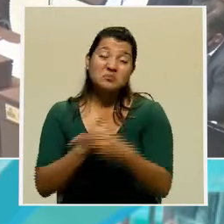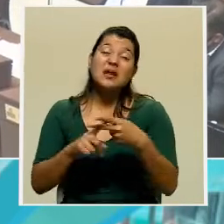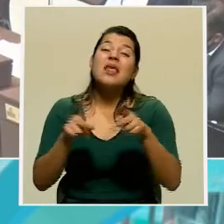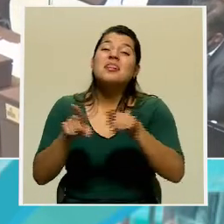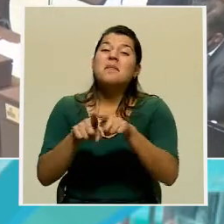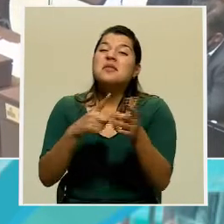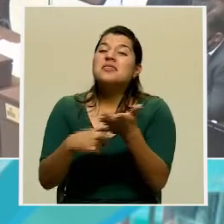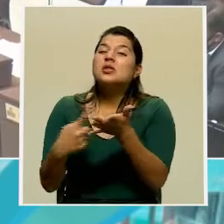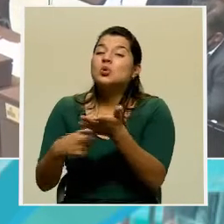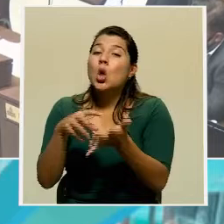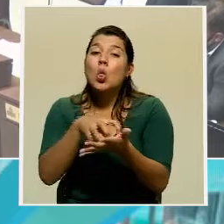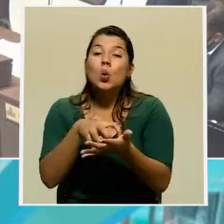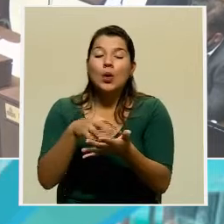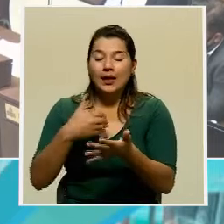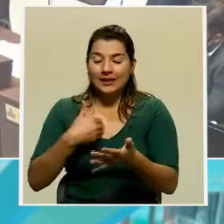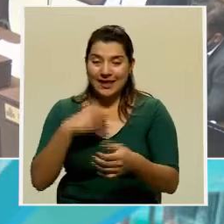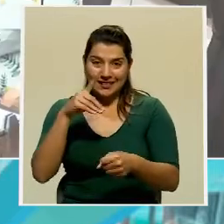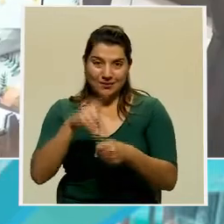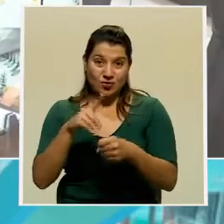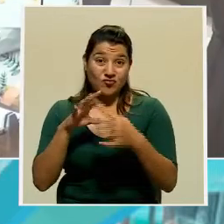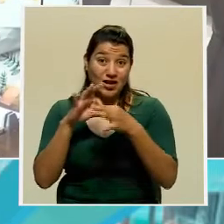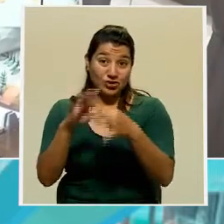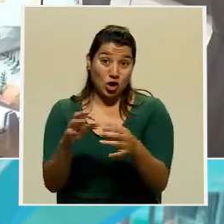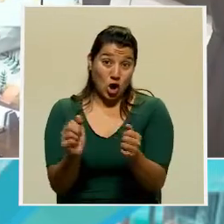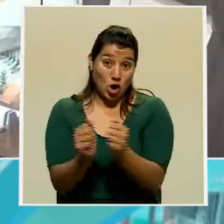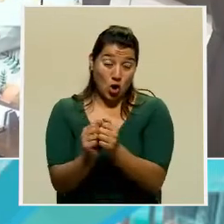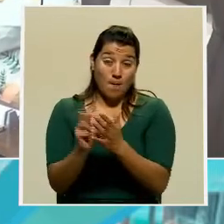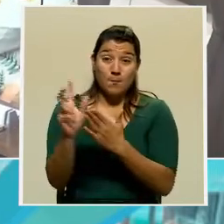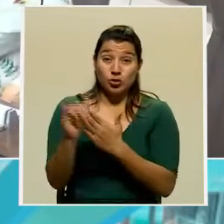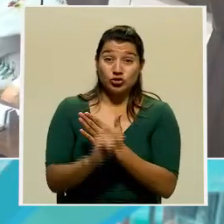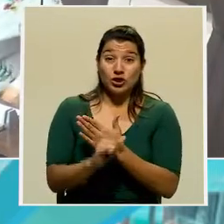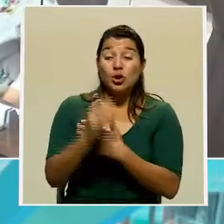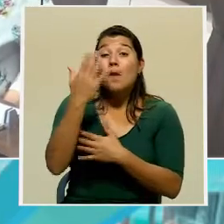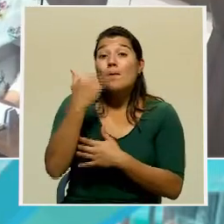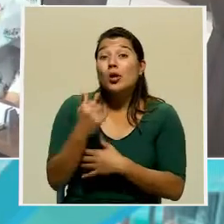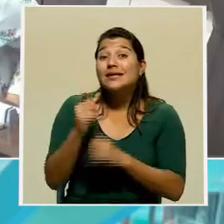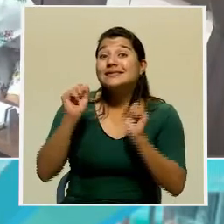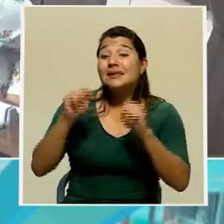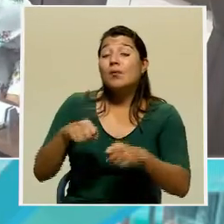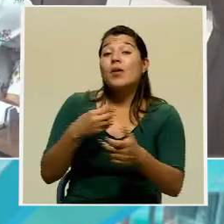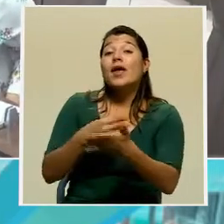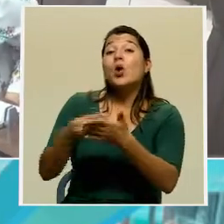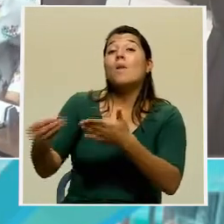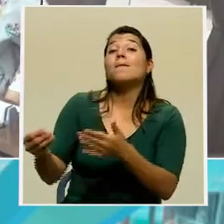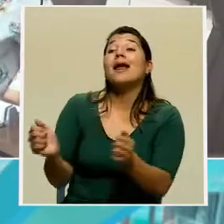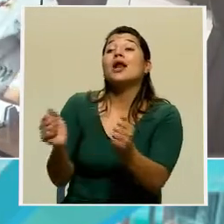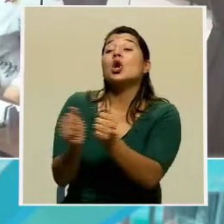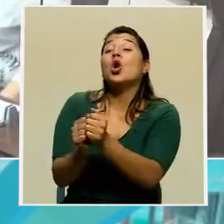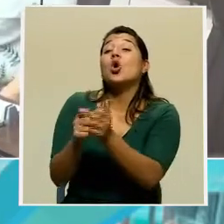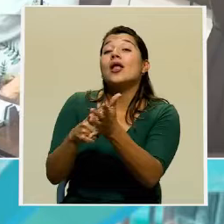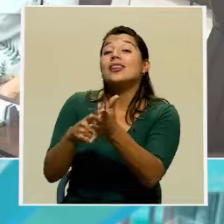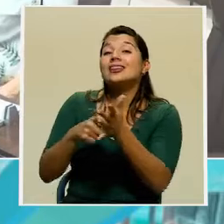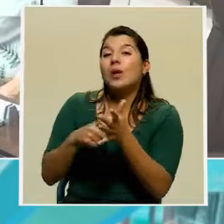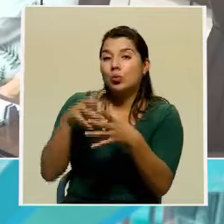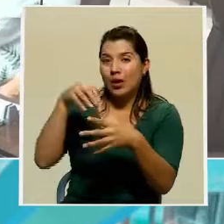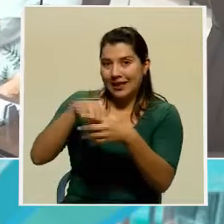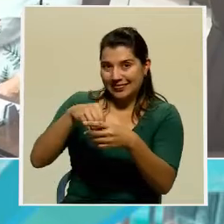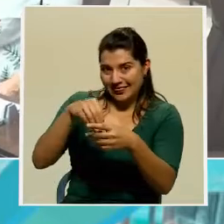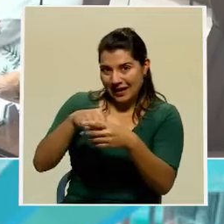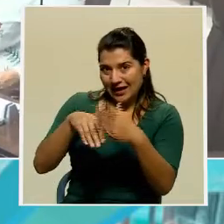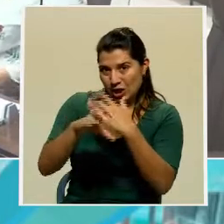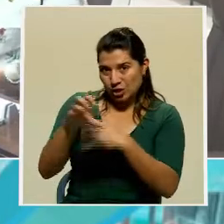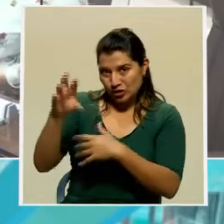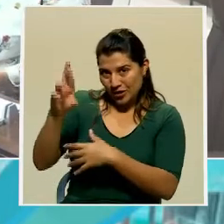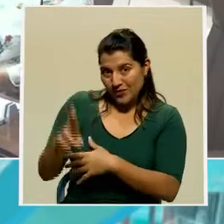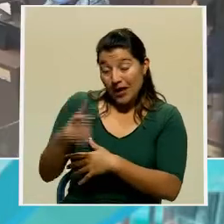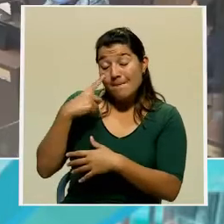algunos diputados con respecto al mismo, ya que va a ser con deuda interna que se logre pues gestionar la compra de estas vacunas. Pero vamos a